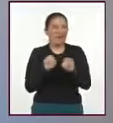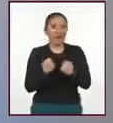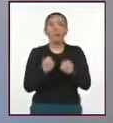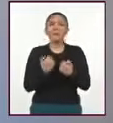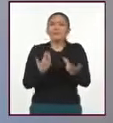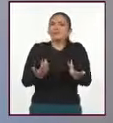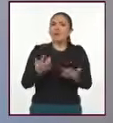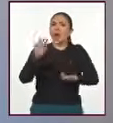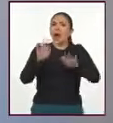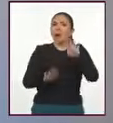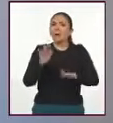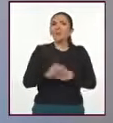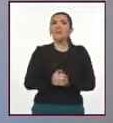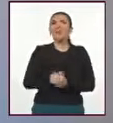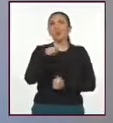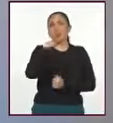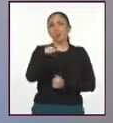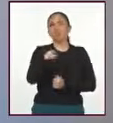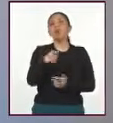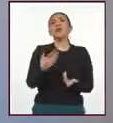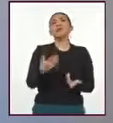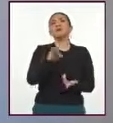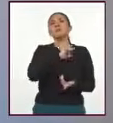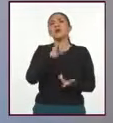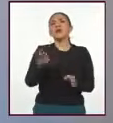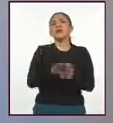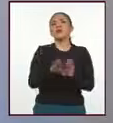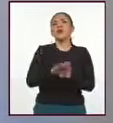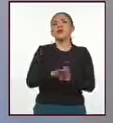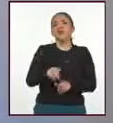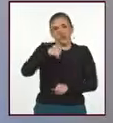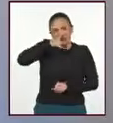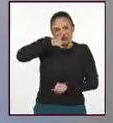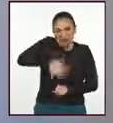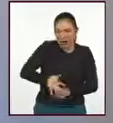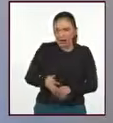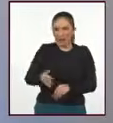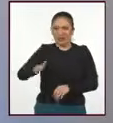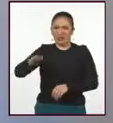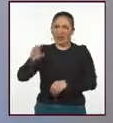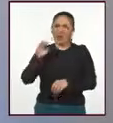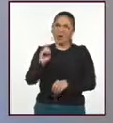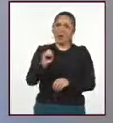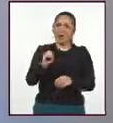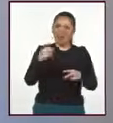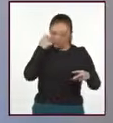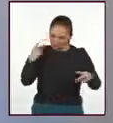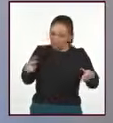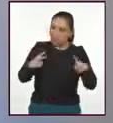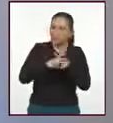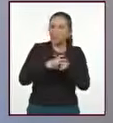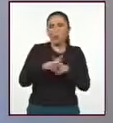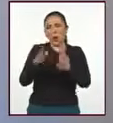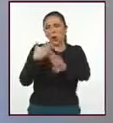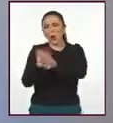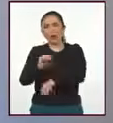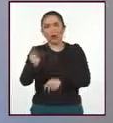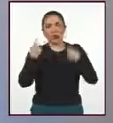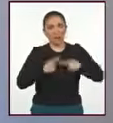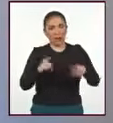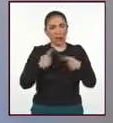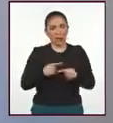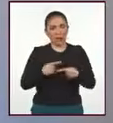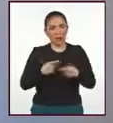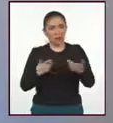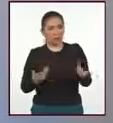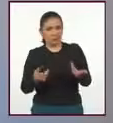que uno lo expresa por medio de agredir a otros, el tener una actitud un tanto violenta, y hay quien puede tener el